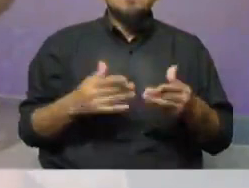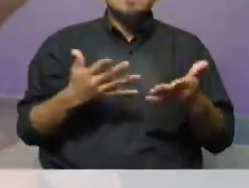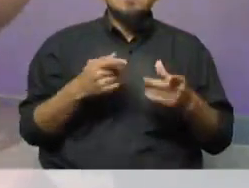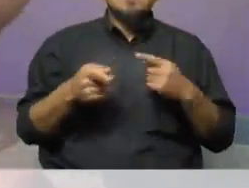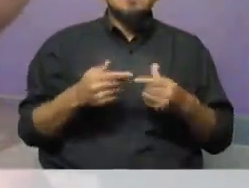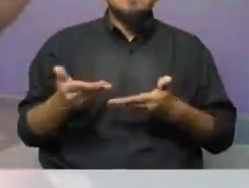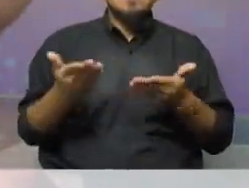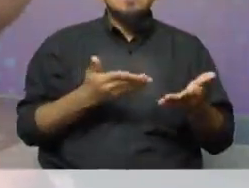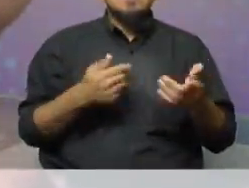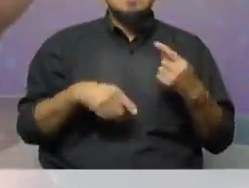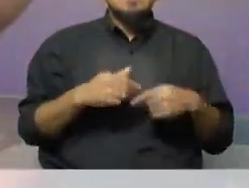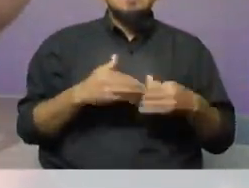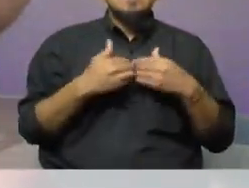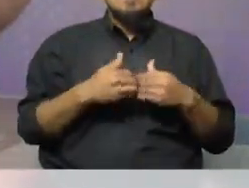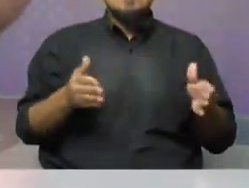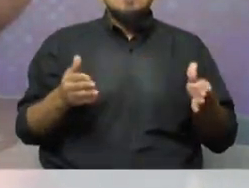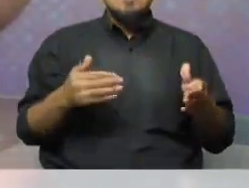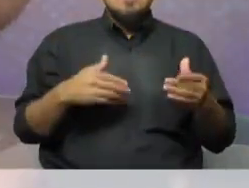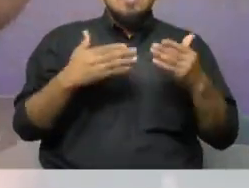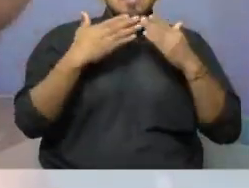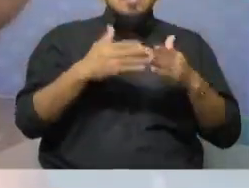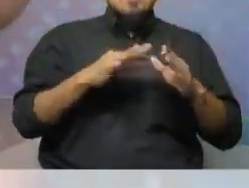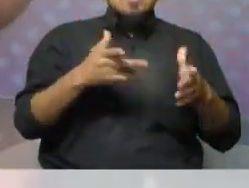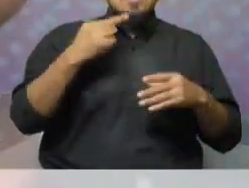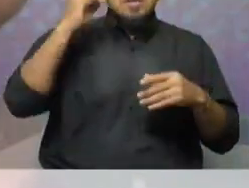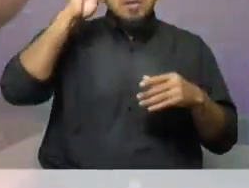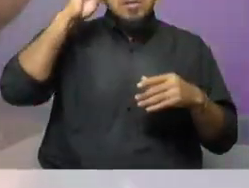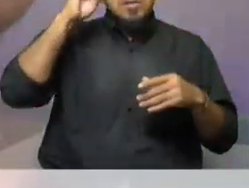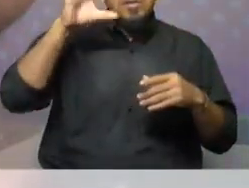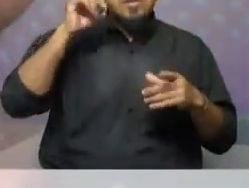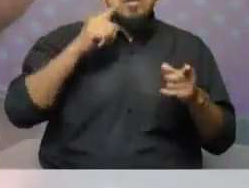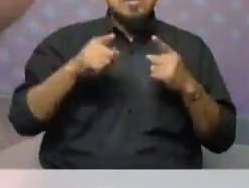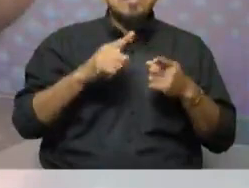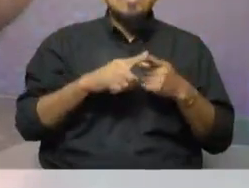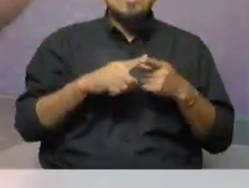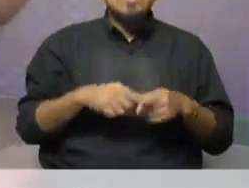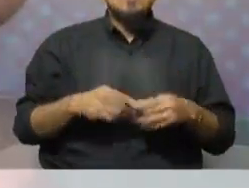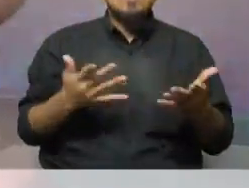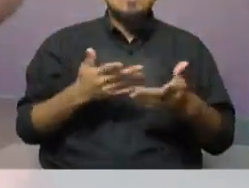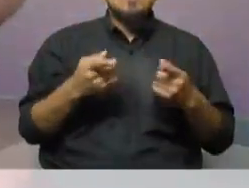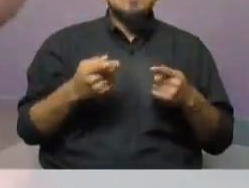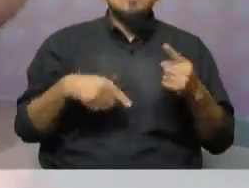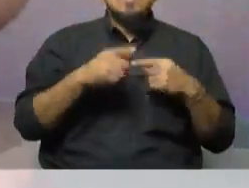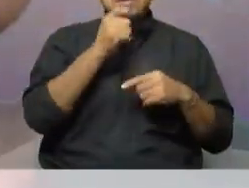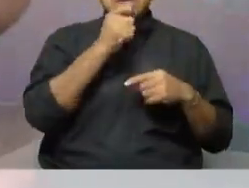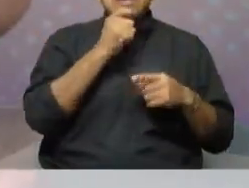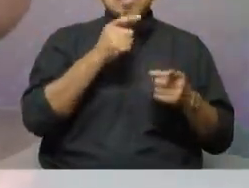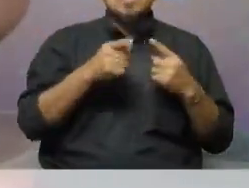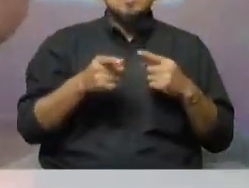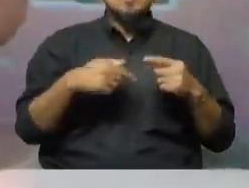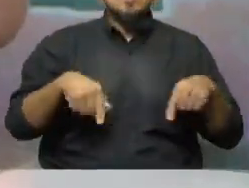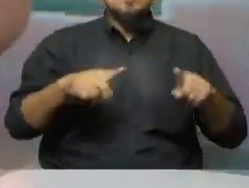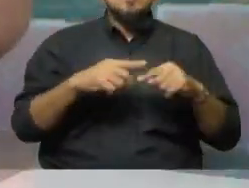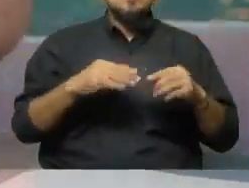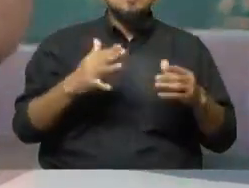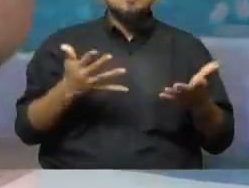vamos a tener. Me encantó que empezó con esa onda de preguntarle a la gente qué recuerdos tiene del carnaval en su infancia. Y ahora sí vamos a la entrevista que les anunciábamos hace un ratito, ya las